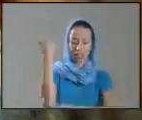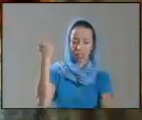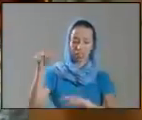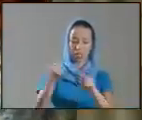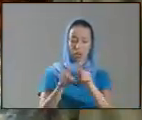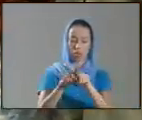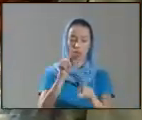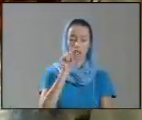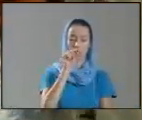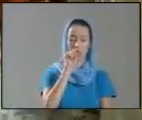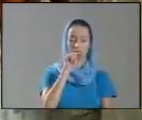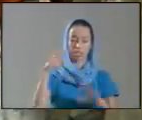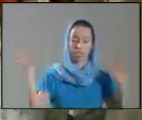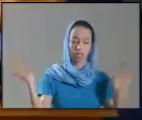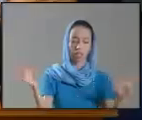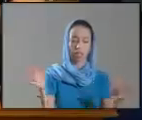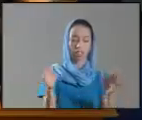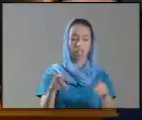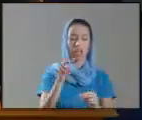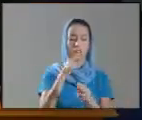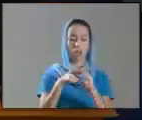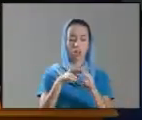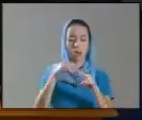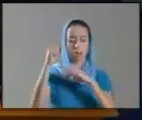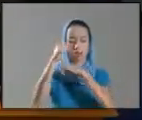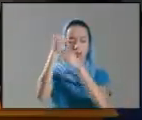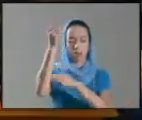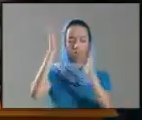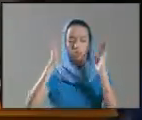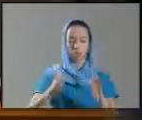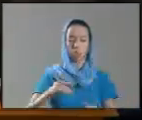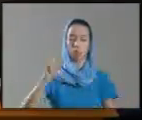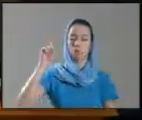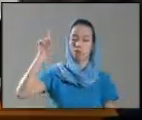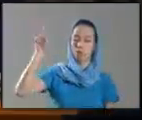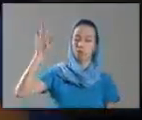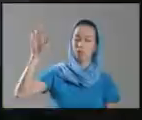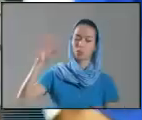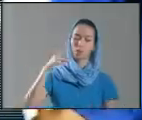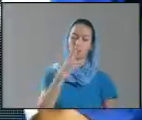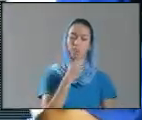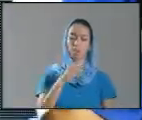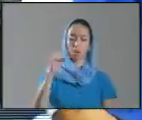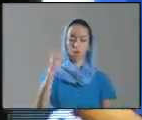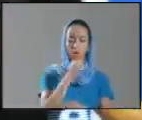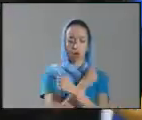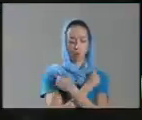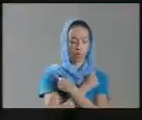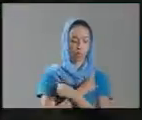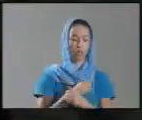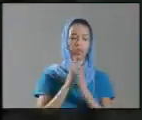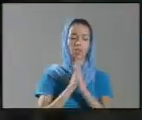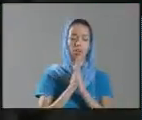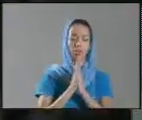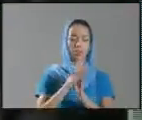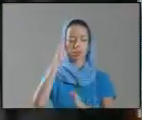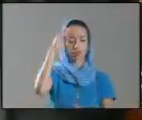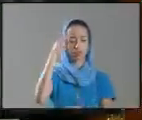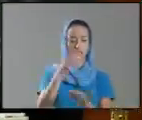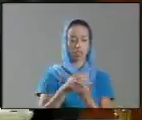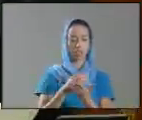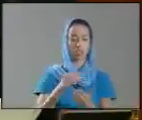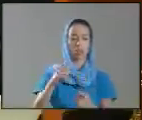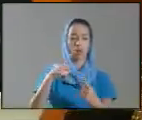correr, para que al final pueda levantar sus alas como las águilas, en el nombre